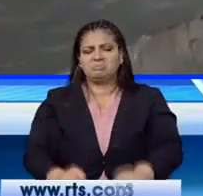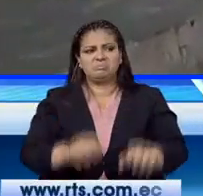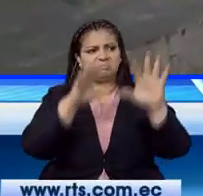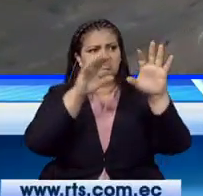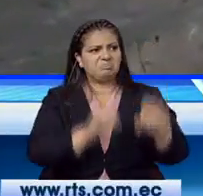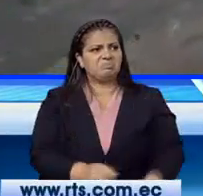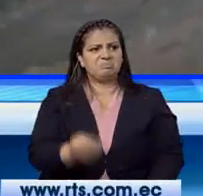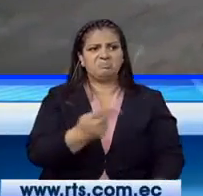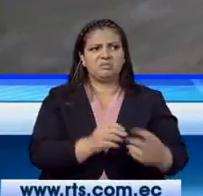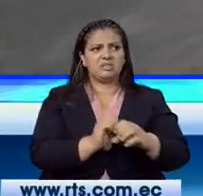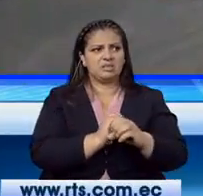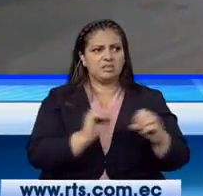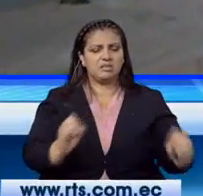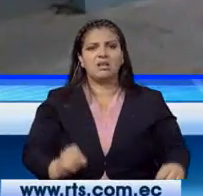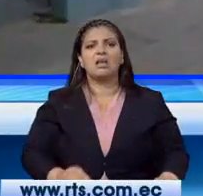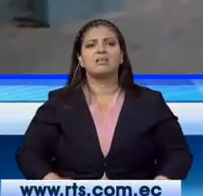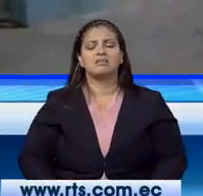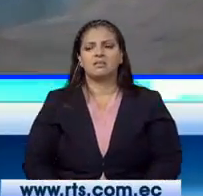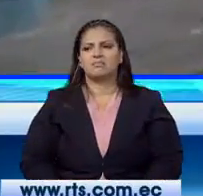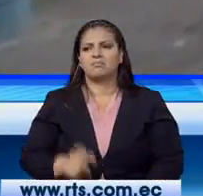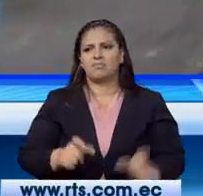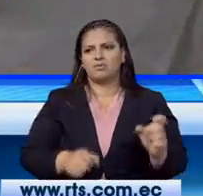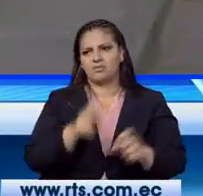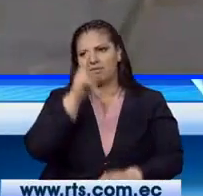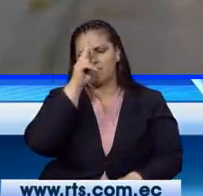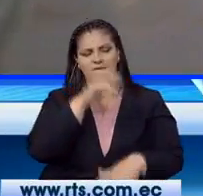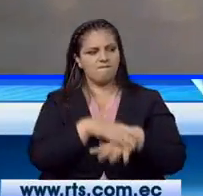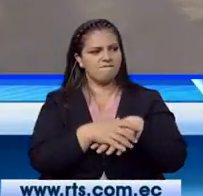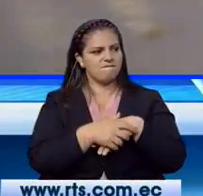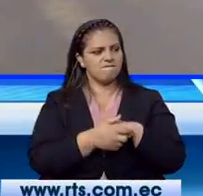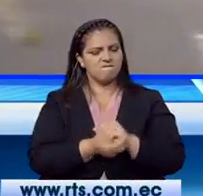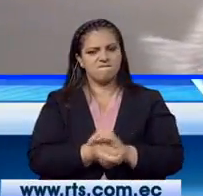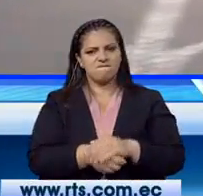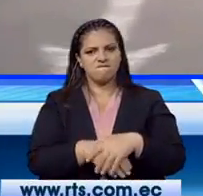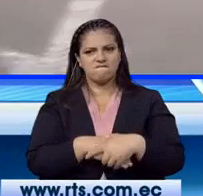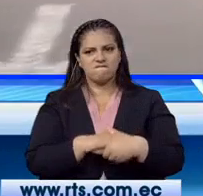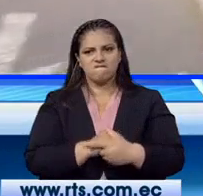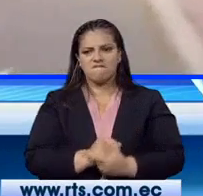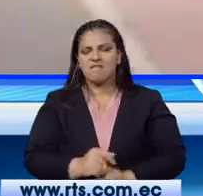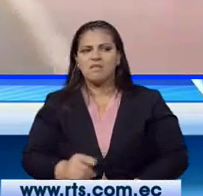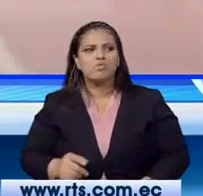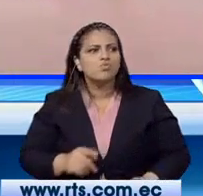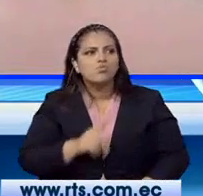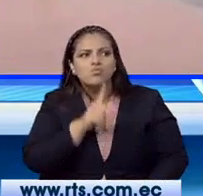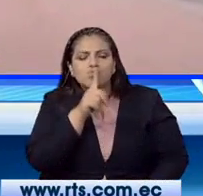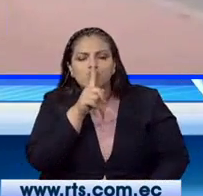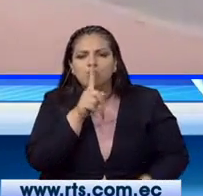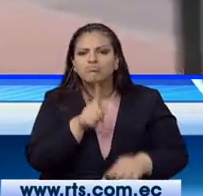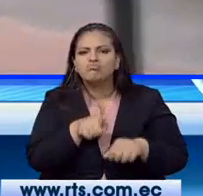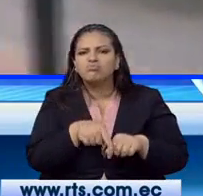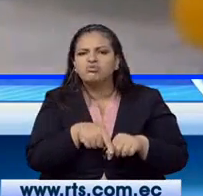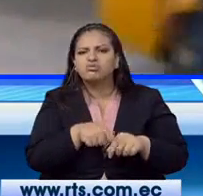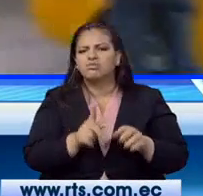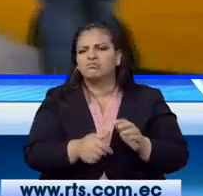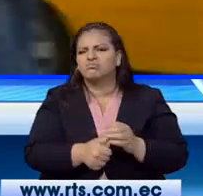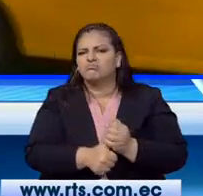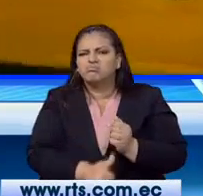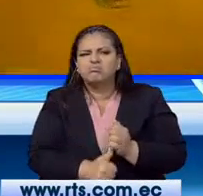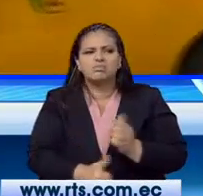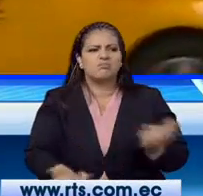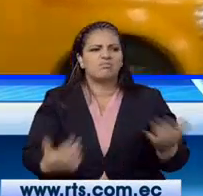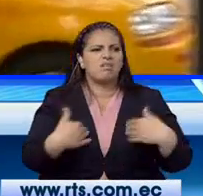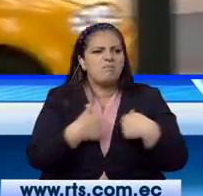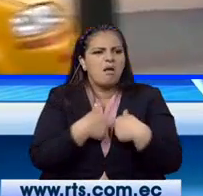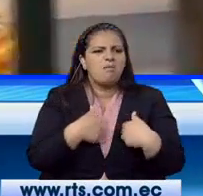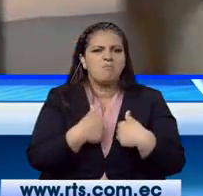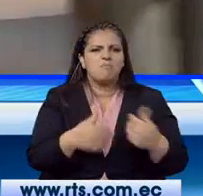sitio para ver la posibilidad pues de que el municipio de la policía puerto limpio alguien vaya por ahí lo que tiene que ver con la limpieza